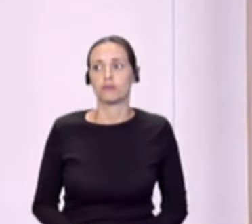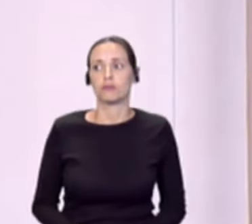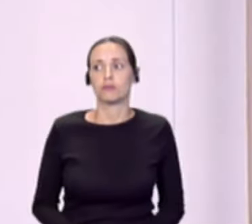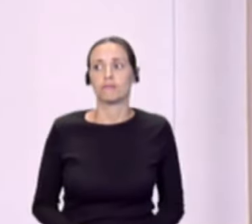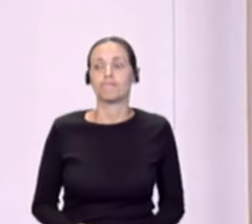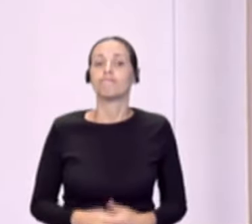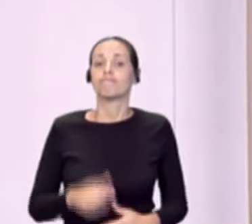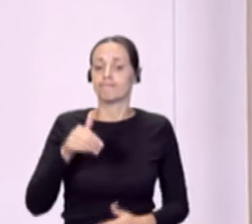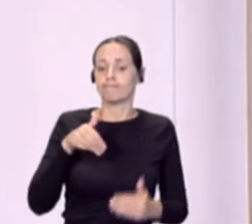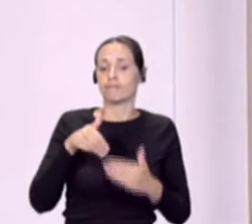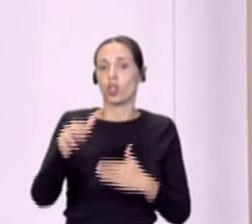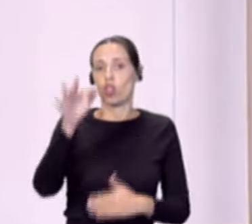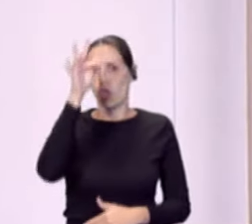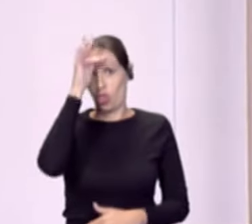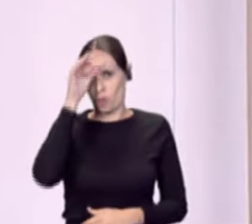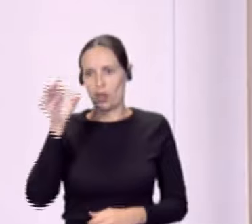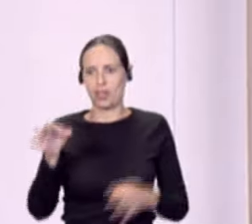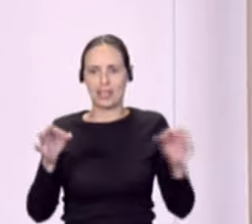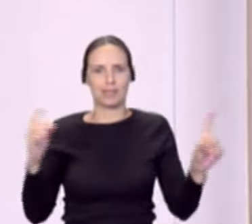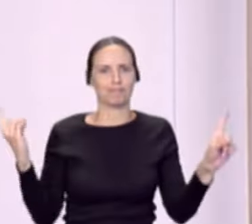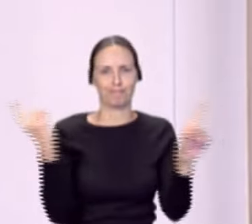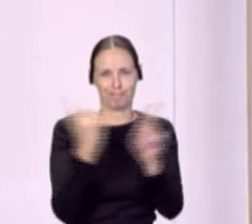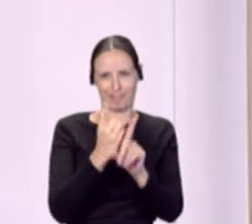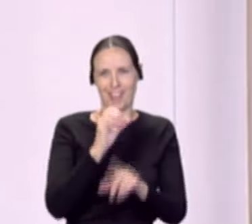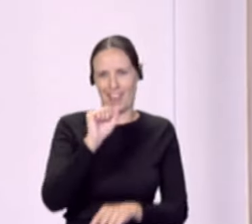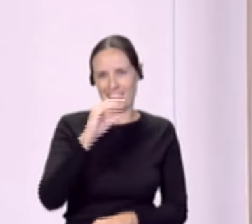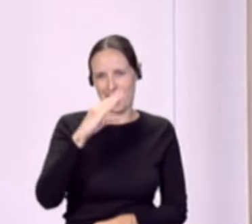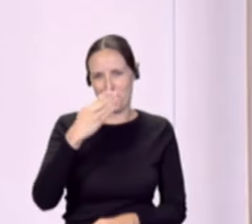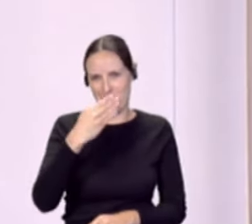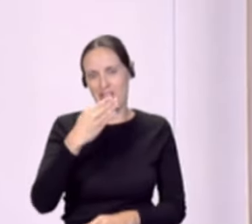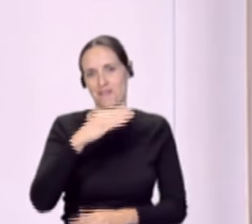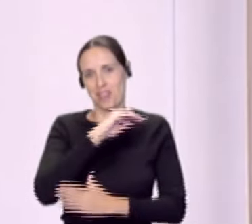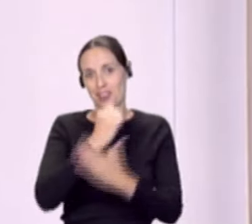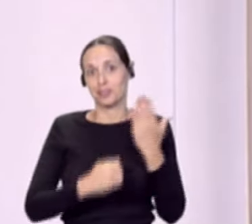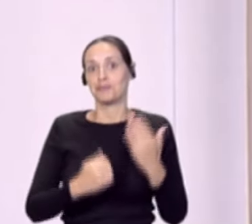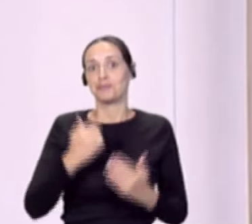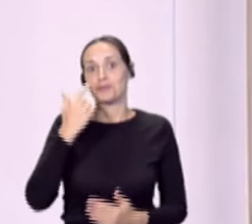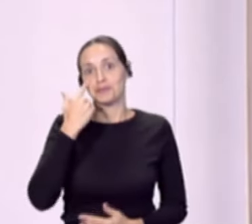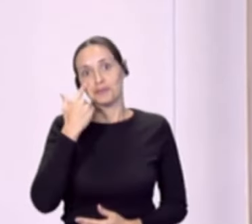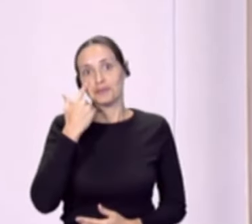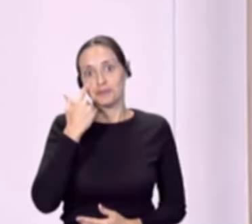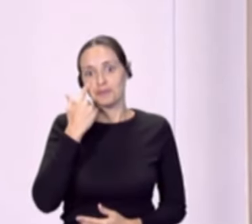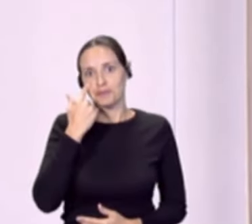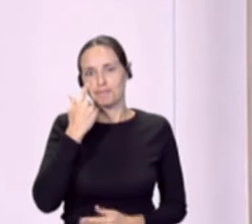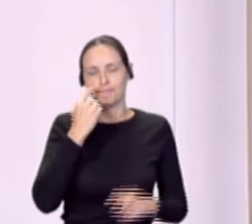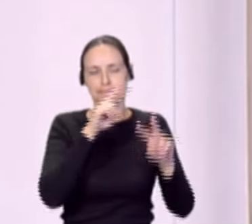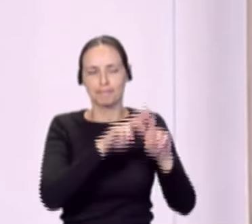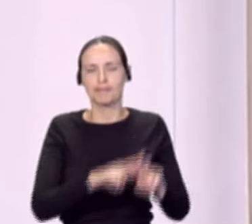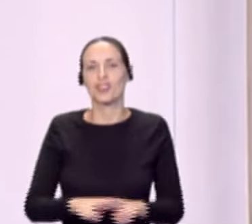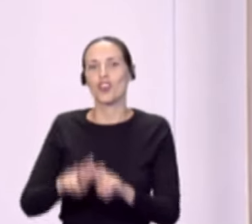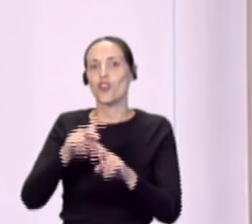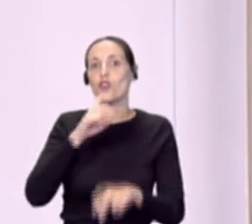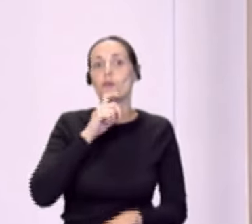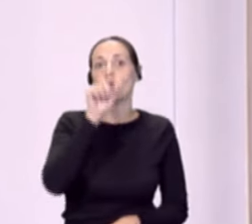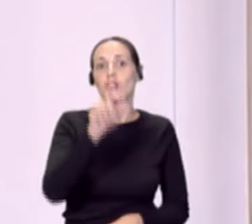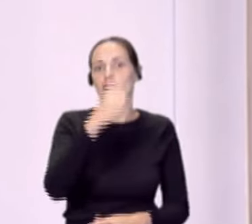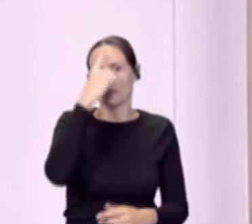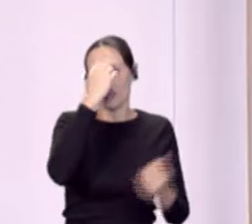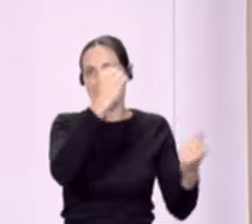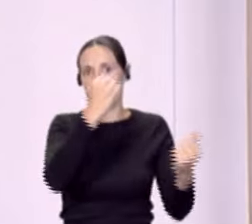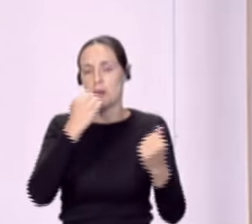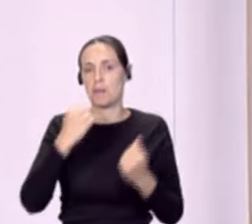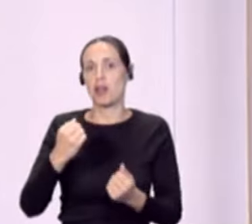Y este domingo tenemos Derbi ACB. Vamos a recabar la opinión del Derbi a través de un experto. Es director de una emblemática publicación